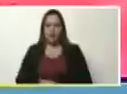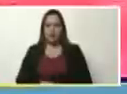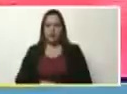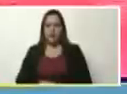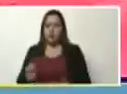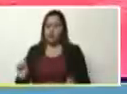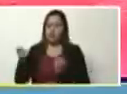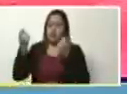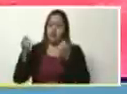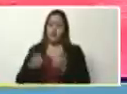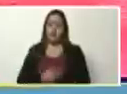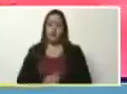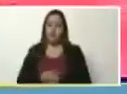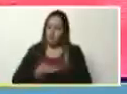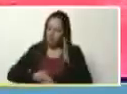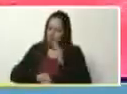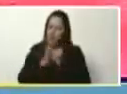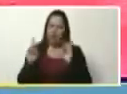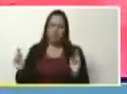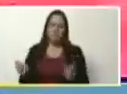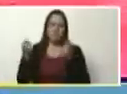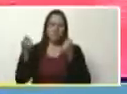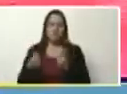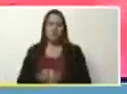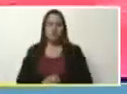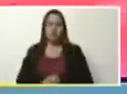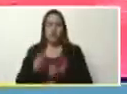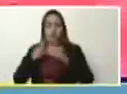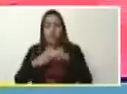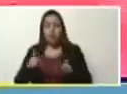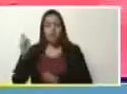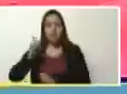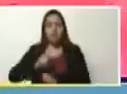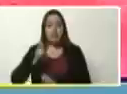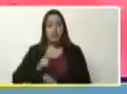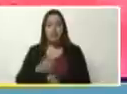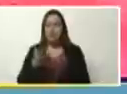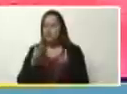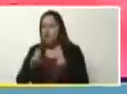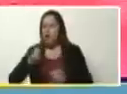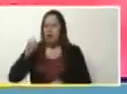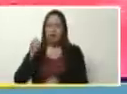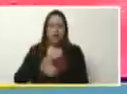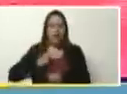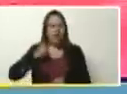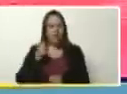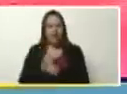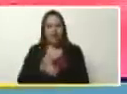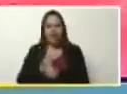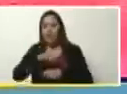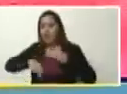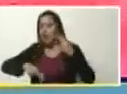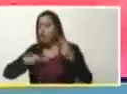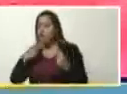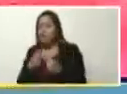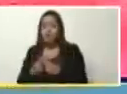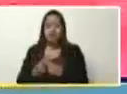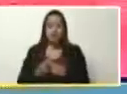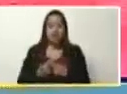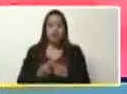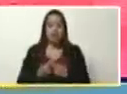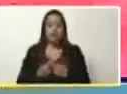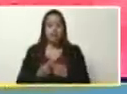recuperarla. Vamos a recuperarla, pero para ello necesitamos mucho trabajo. Y que nunca más